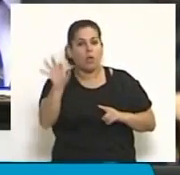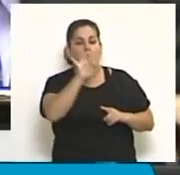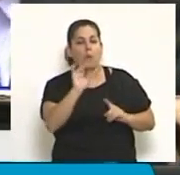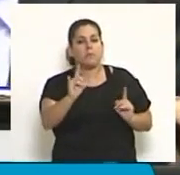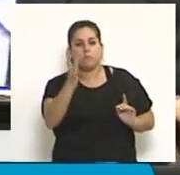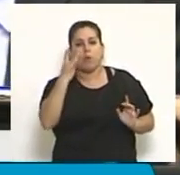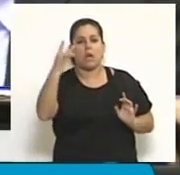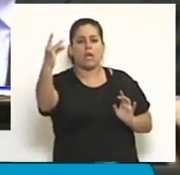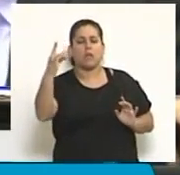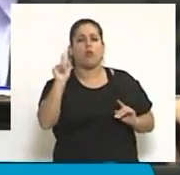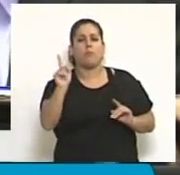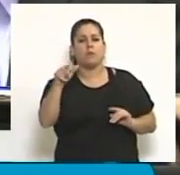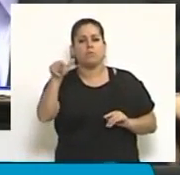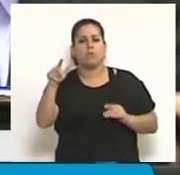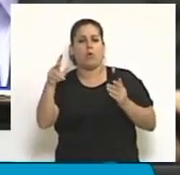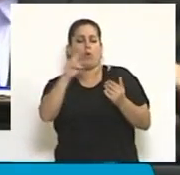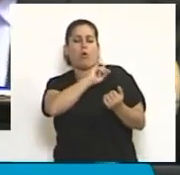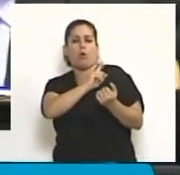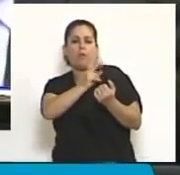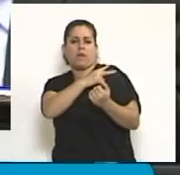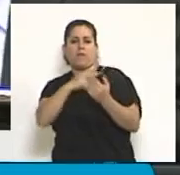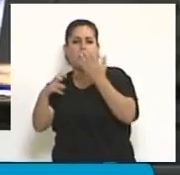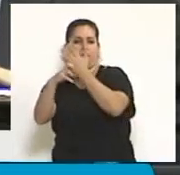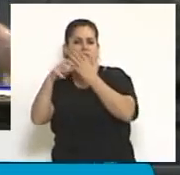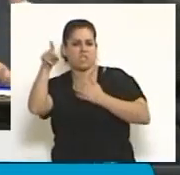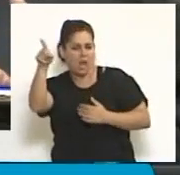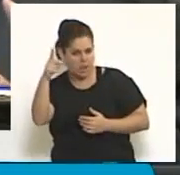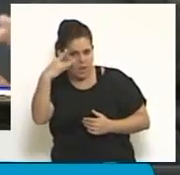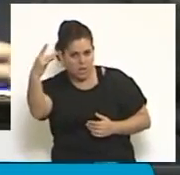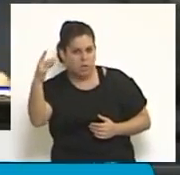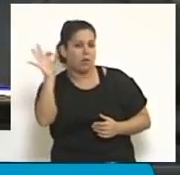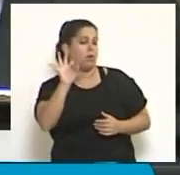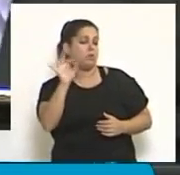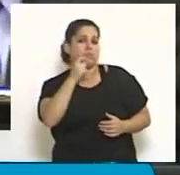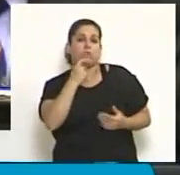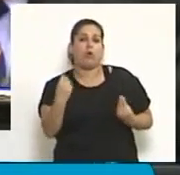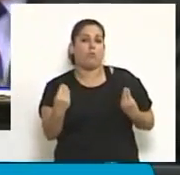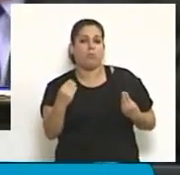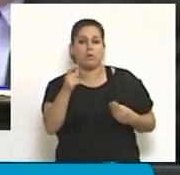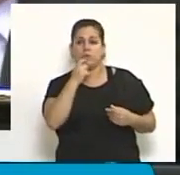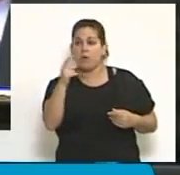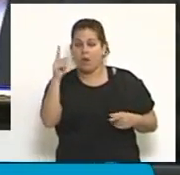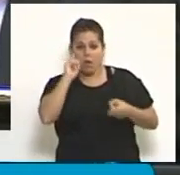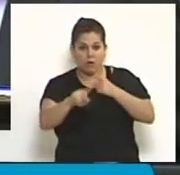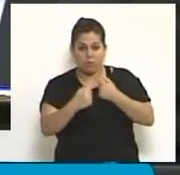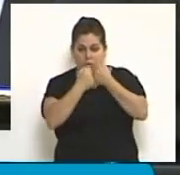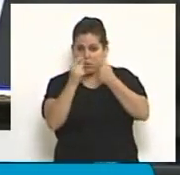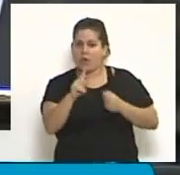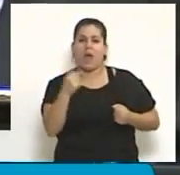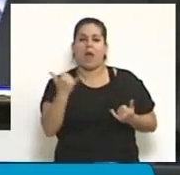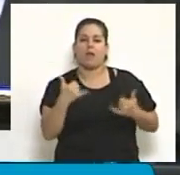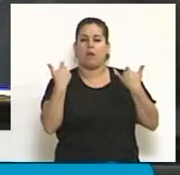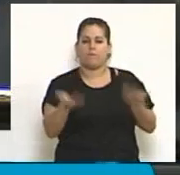por el mismísimo Procurador General de la Nación? En rigor no habrá consenso, sino absoluta discrecionalidad y